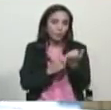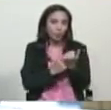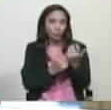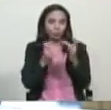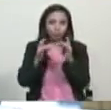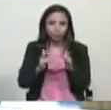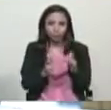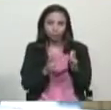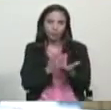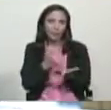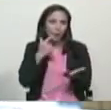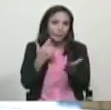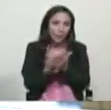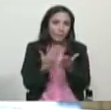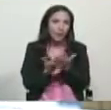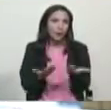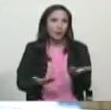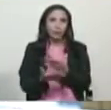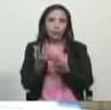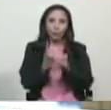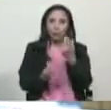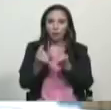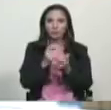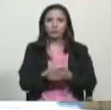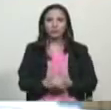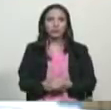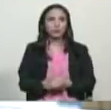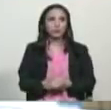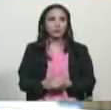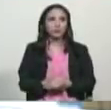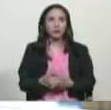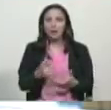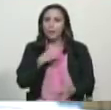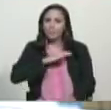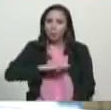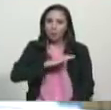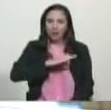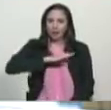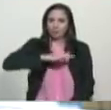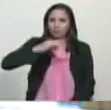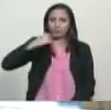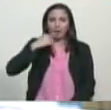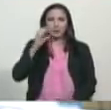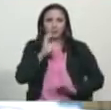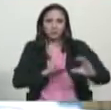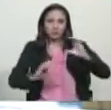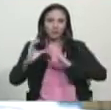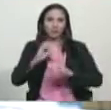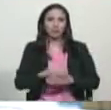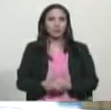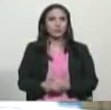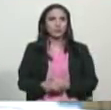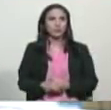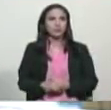para materializar el respaldo financiero, físico, moral, político, científico. Es